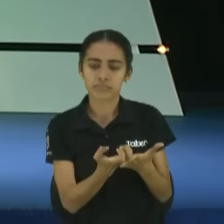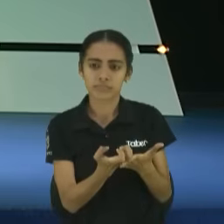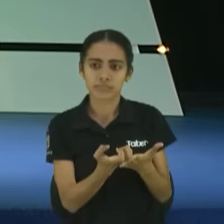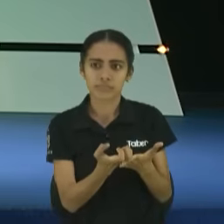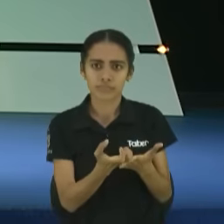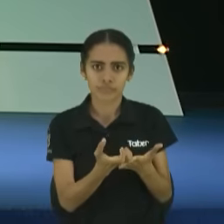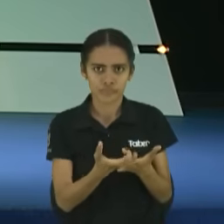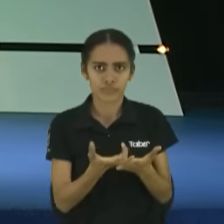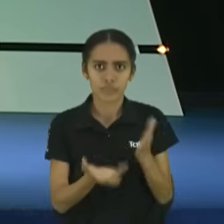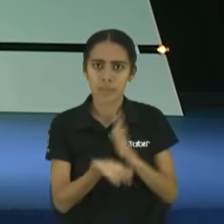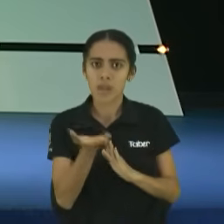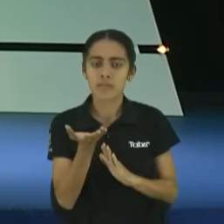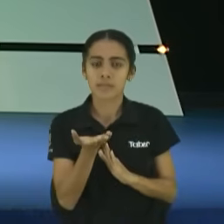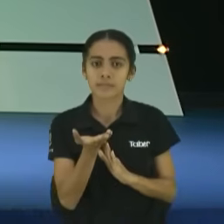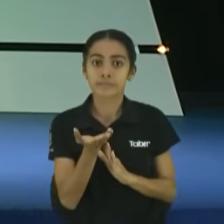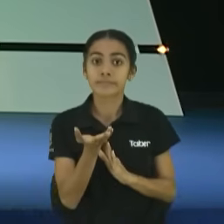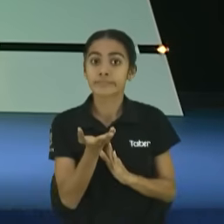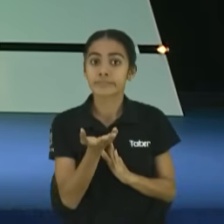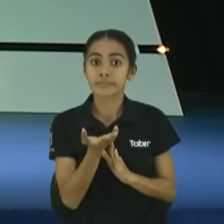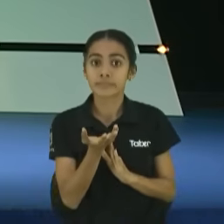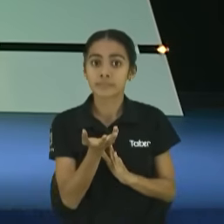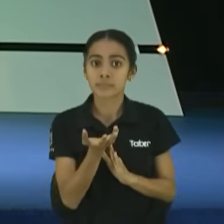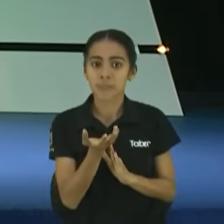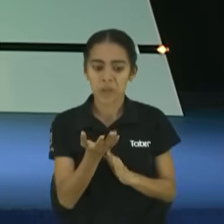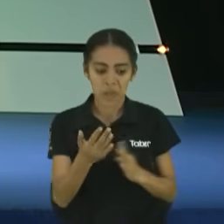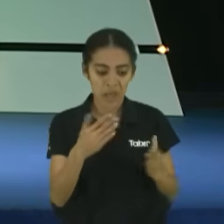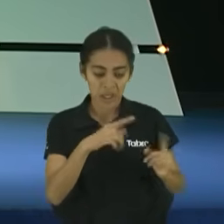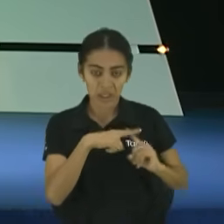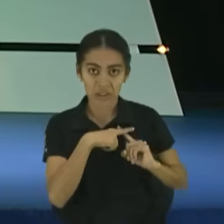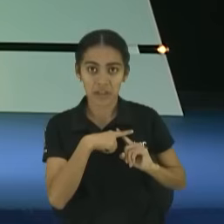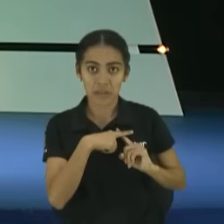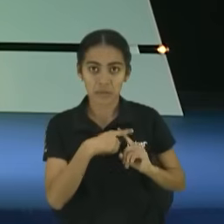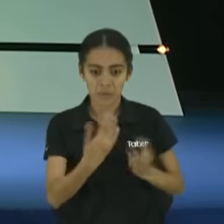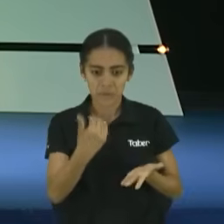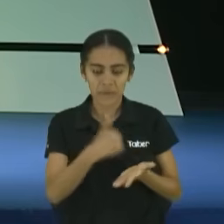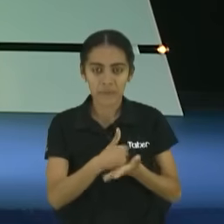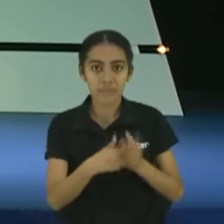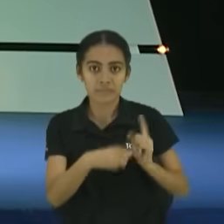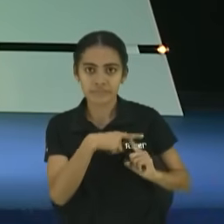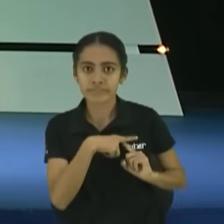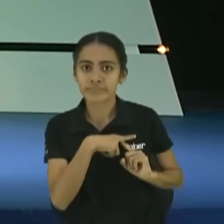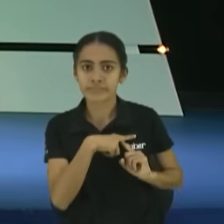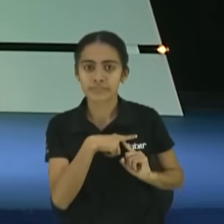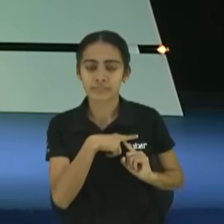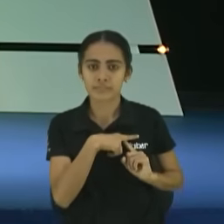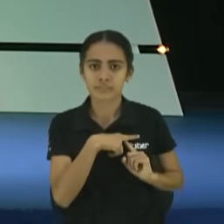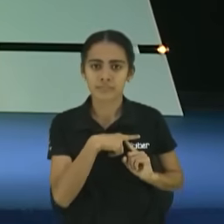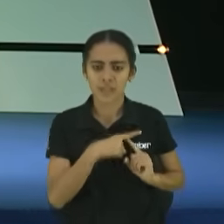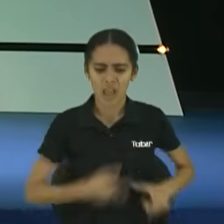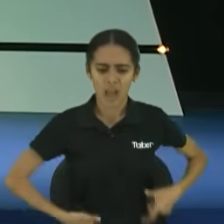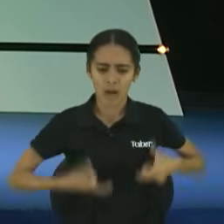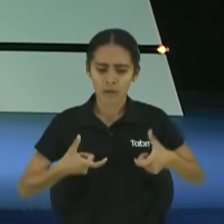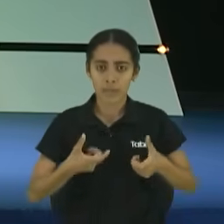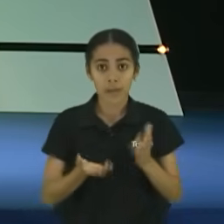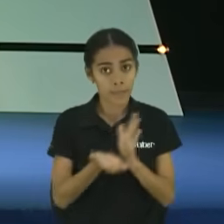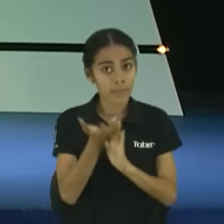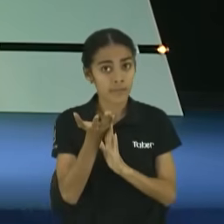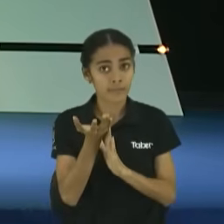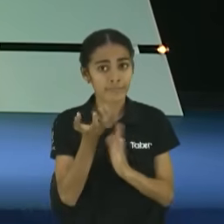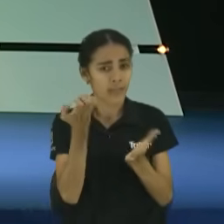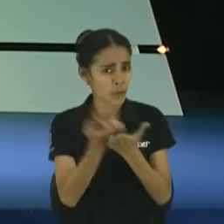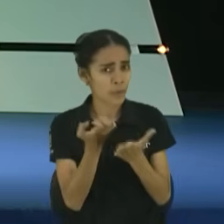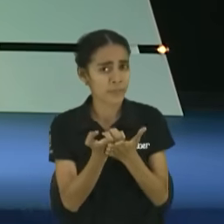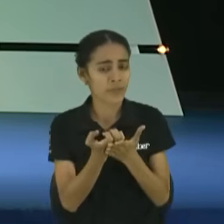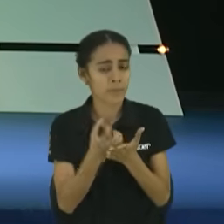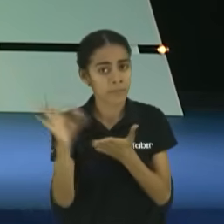Los demás, porque no trabajan, solo oran. Así no es la cosa. No, así no es la cosa. Mira, con la casaca que voy a orar.